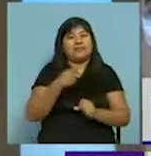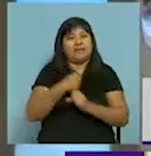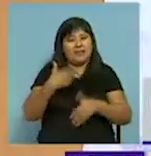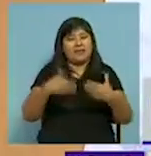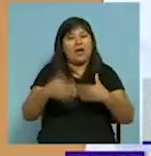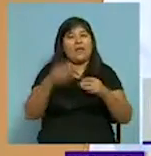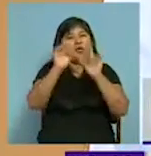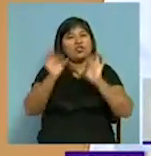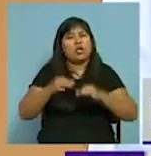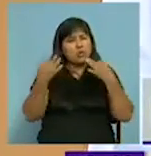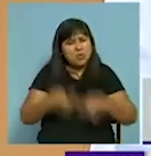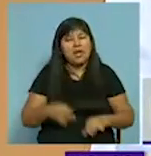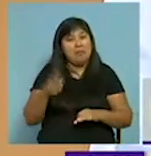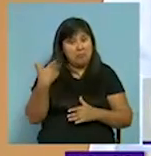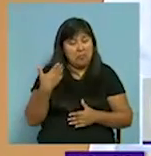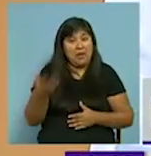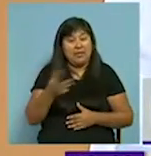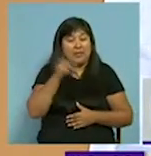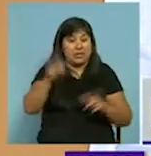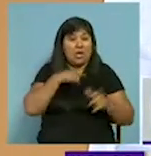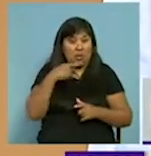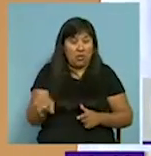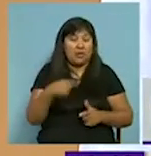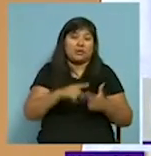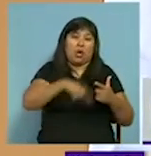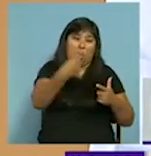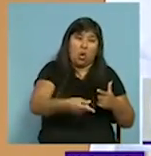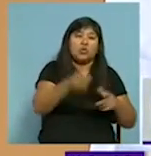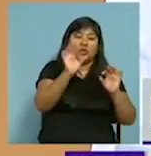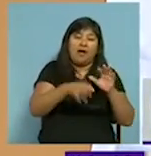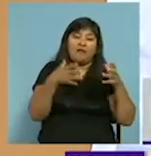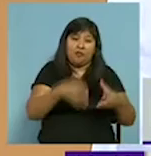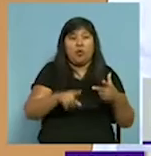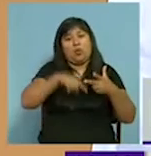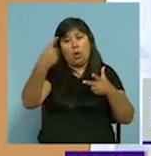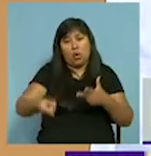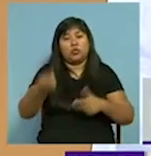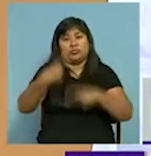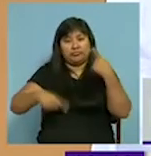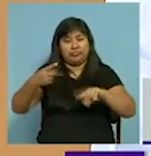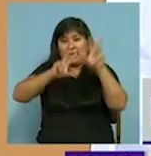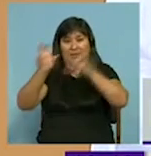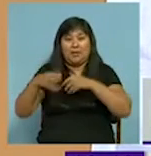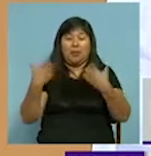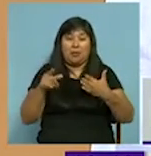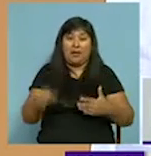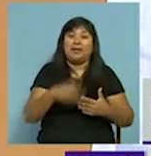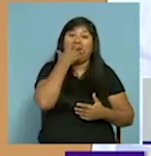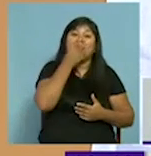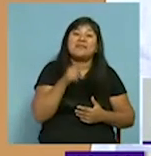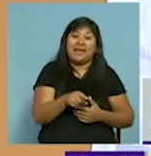que no tienen que ver tan solo con el fútbol sino en muchos otros aspectos y en muchas otras áreas en definitiva